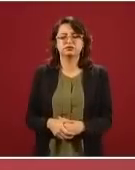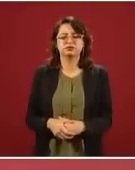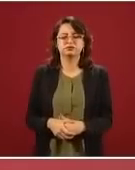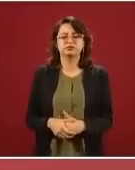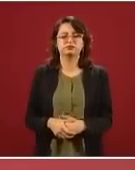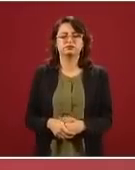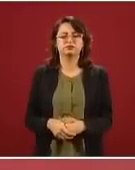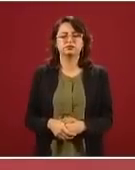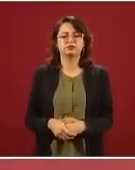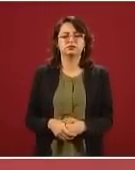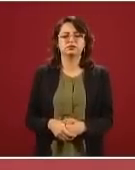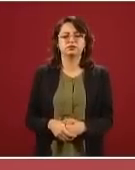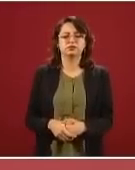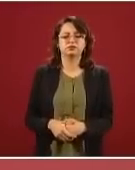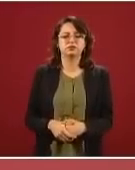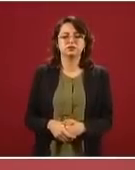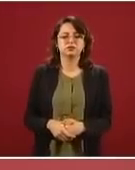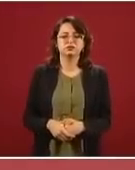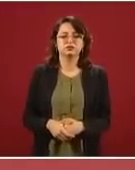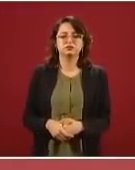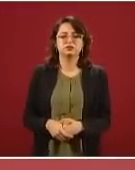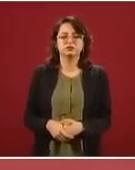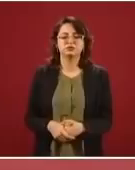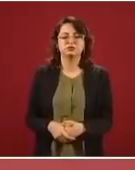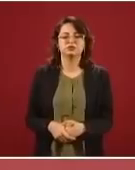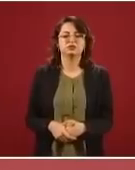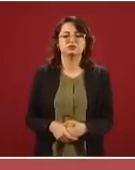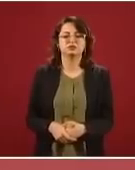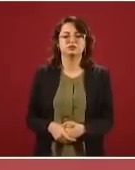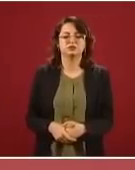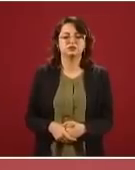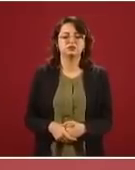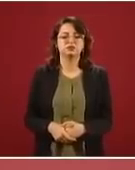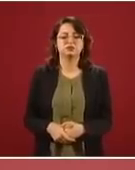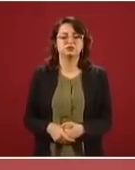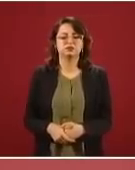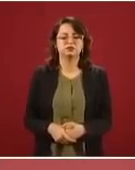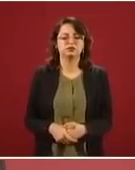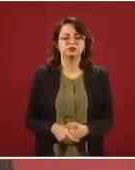a conmemorar el día